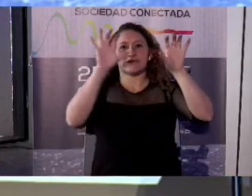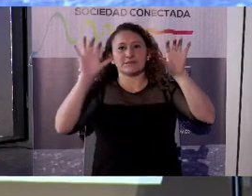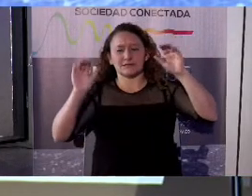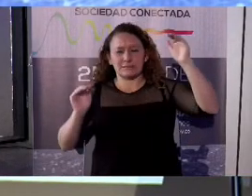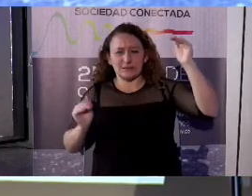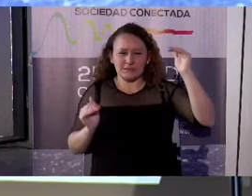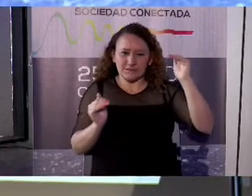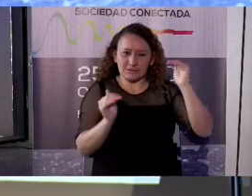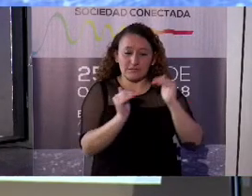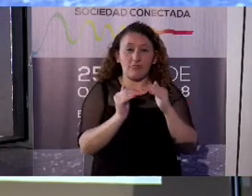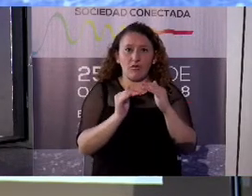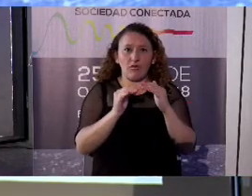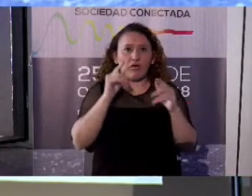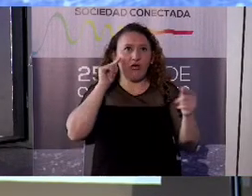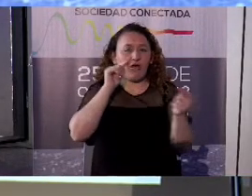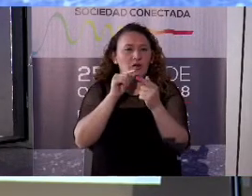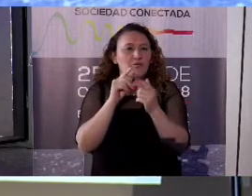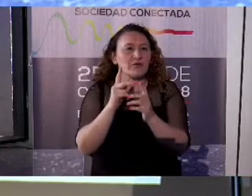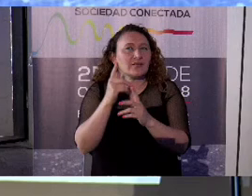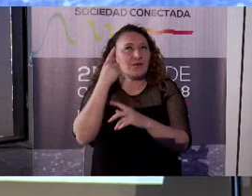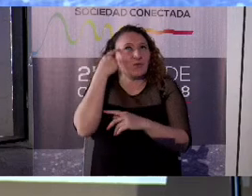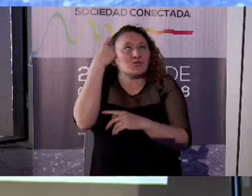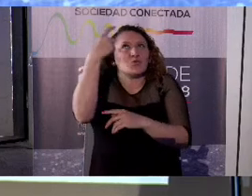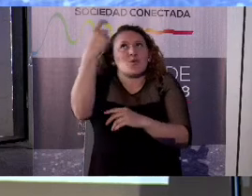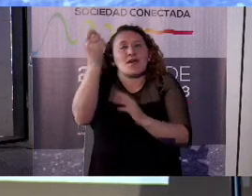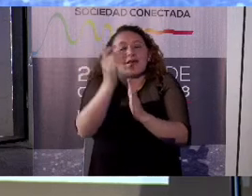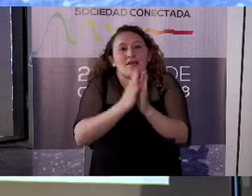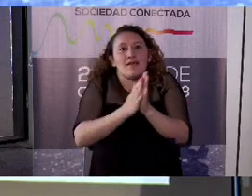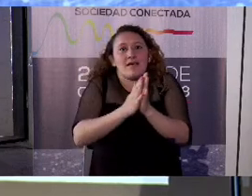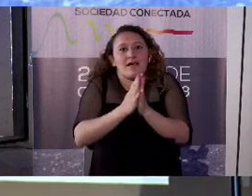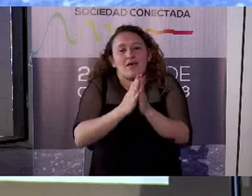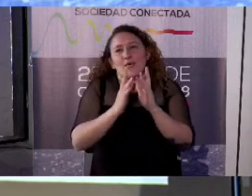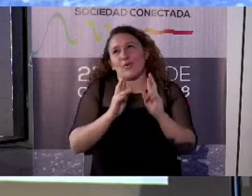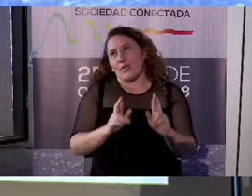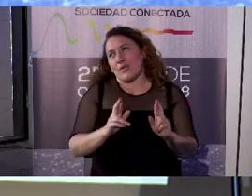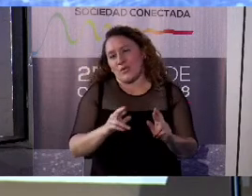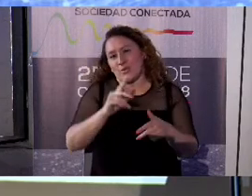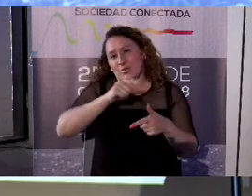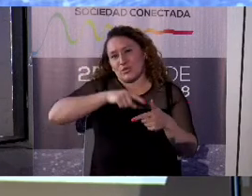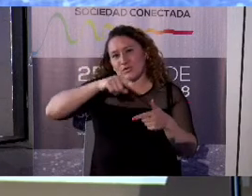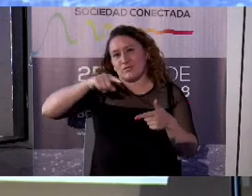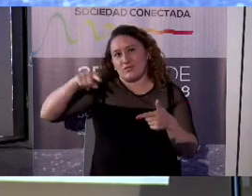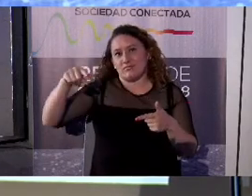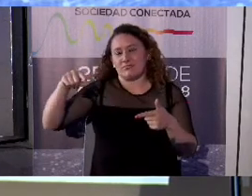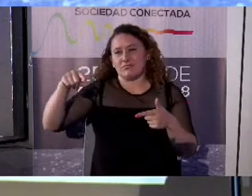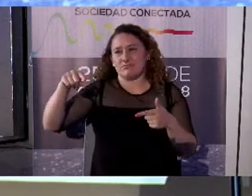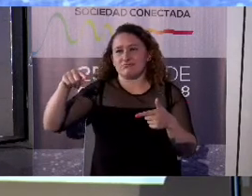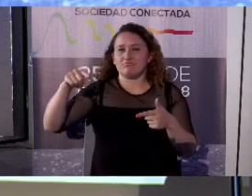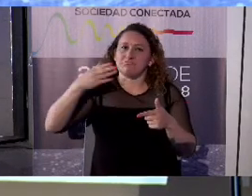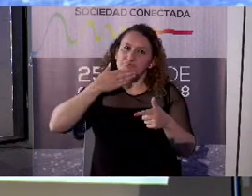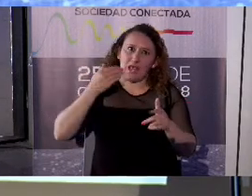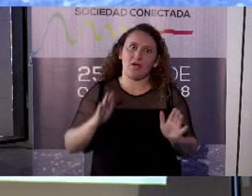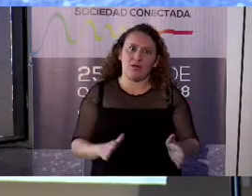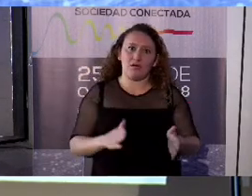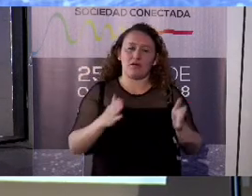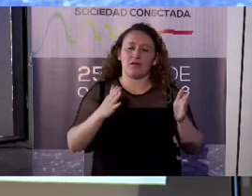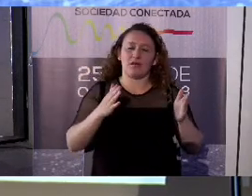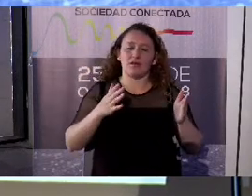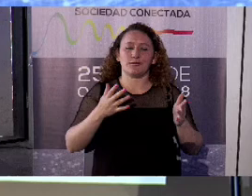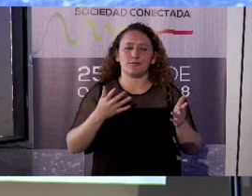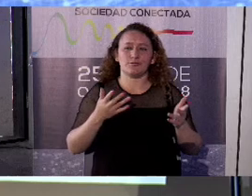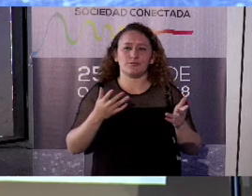eso el sueño ideal sería como que que estas estadísticas fueran e pues mejores y con